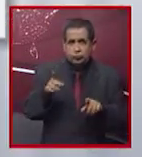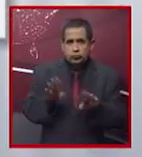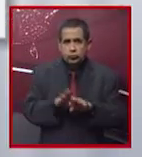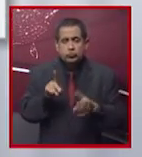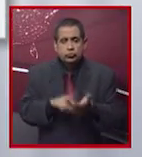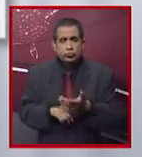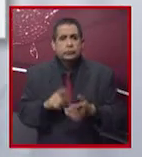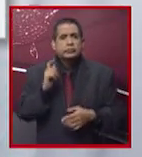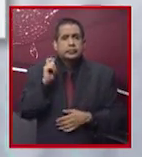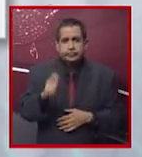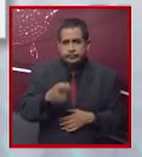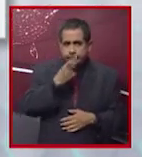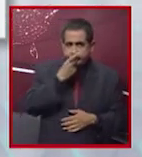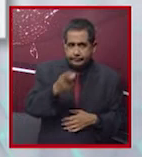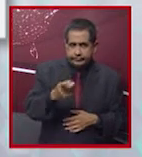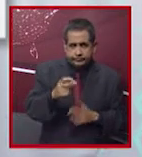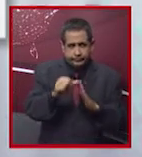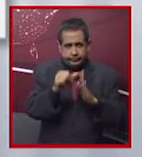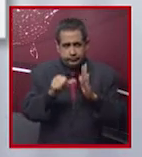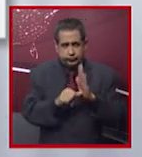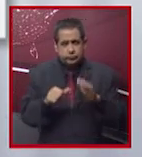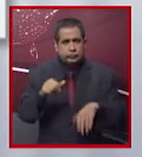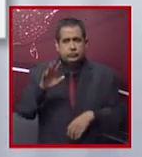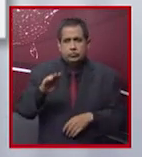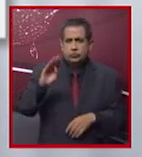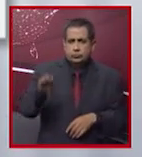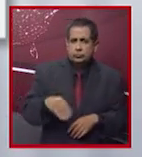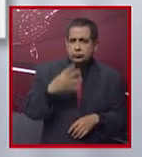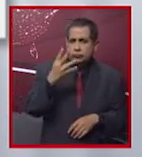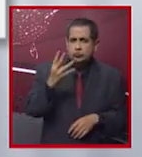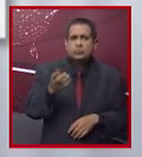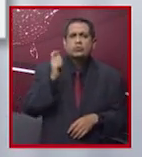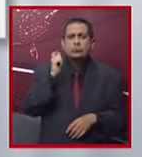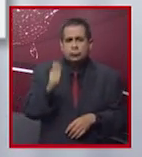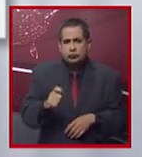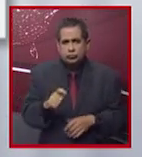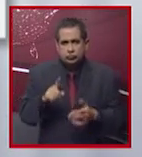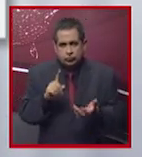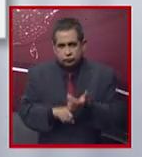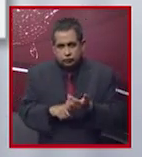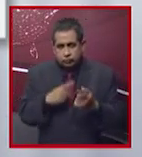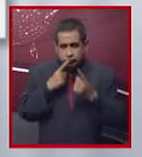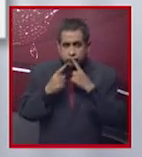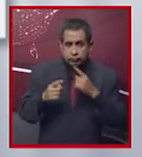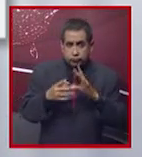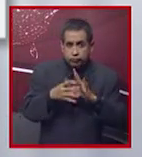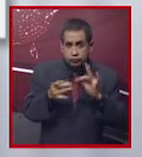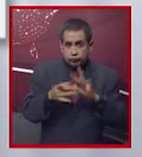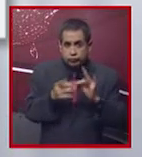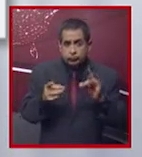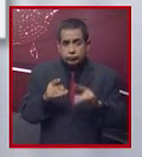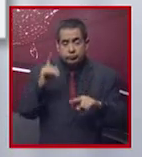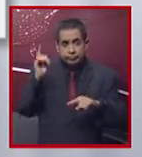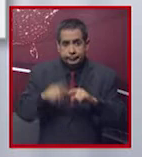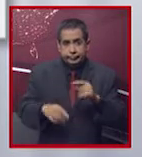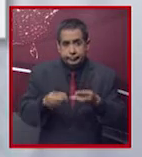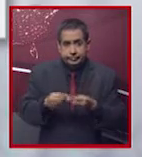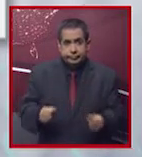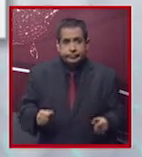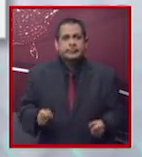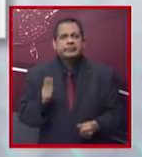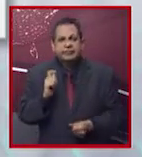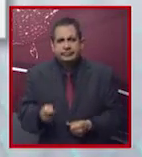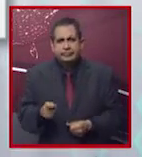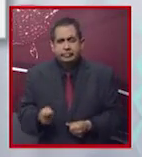del registro e indica en su artículo 94 que es causa de pérdida del registro de un partido